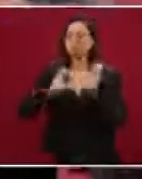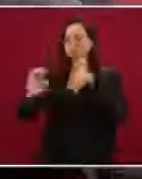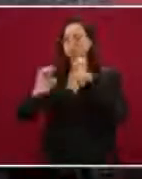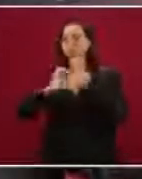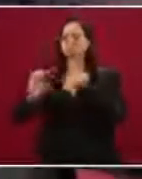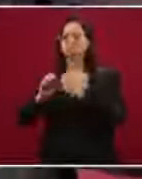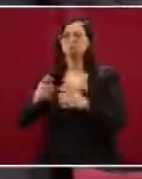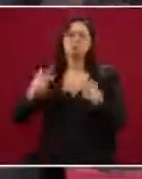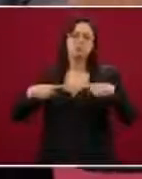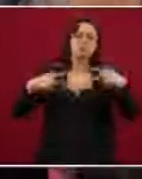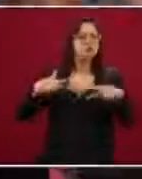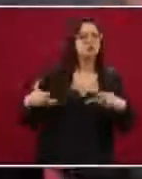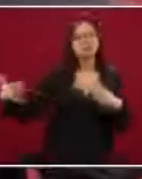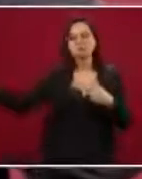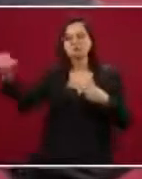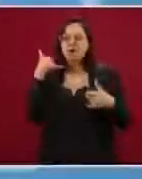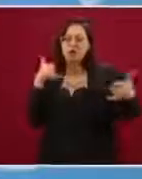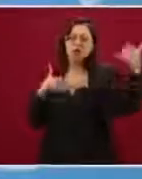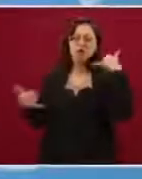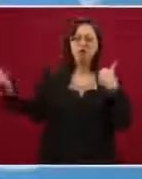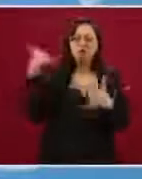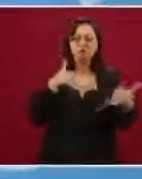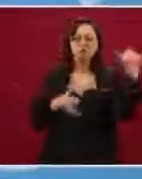Empezaron a hablar por teléfono,